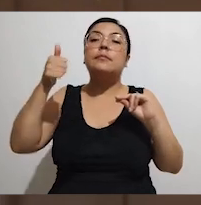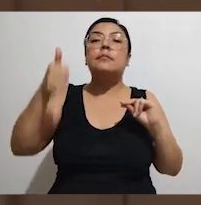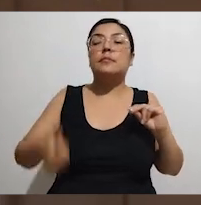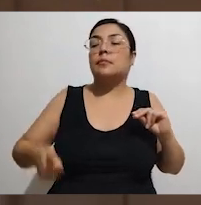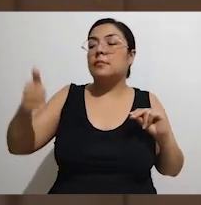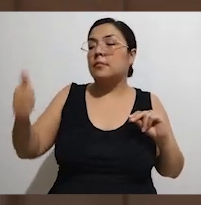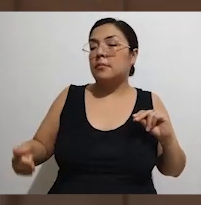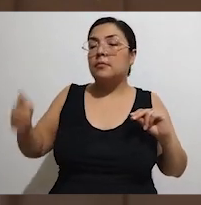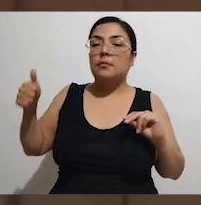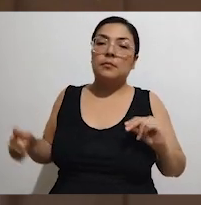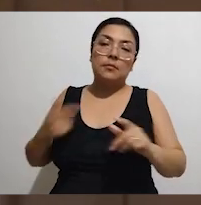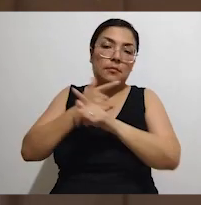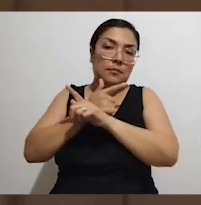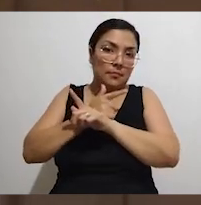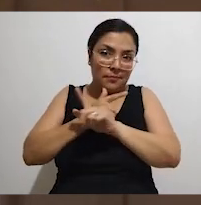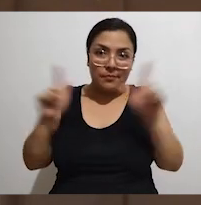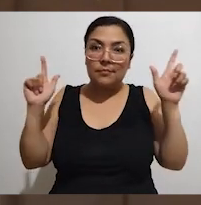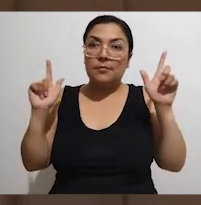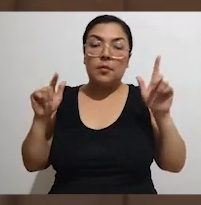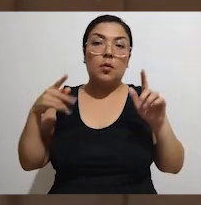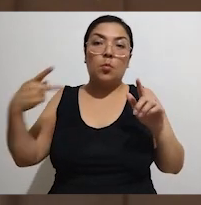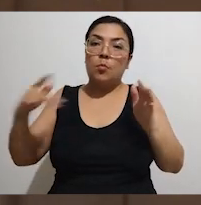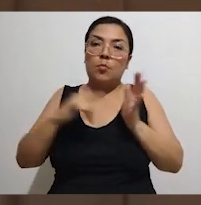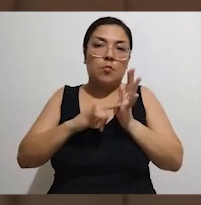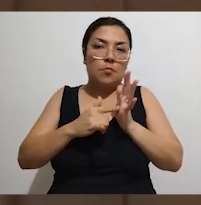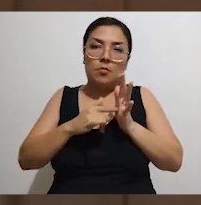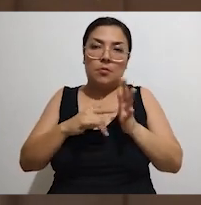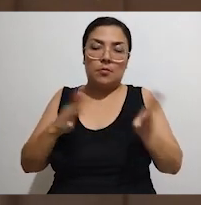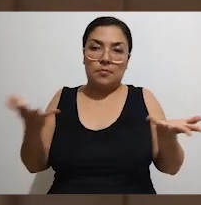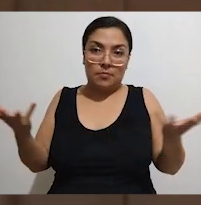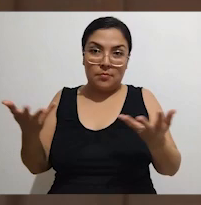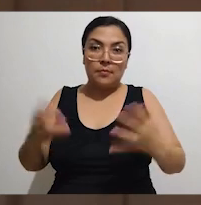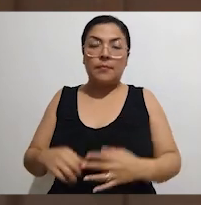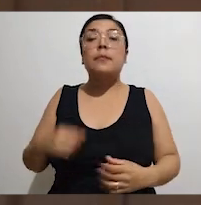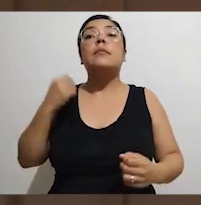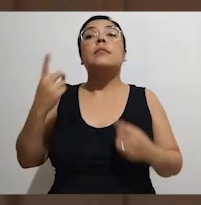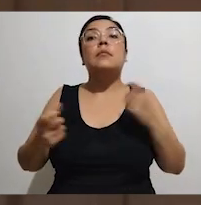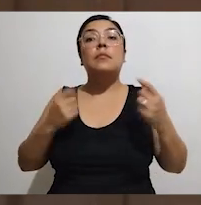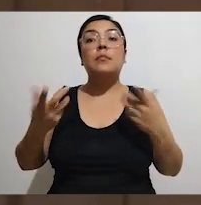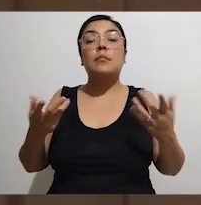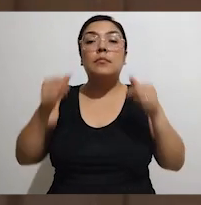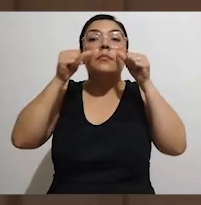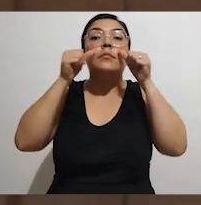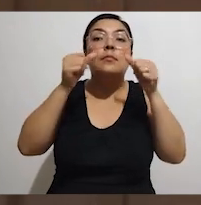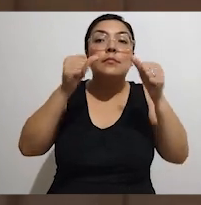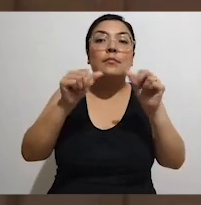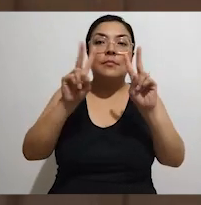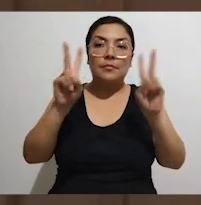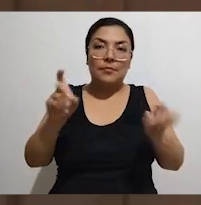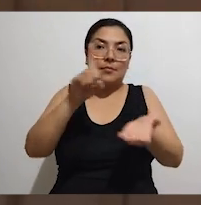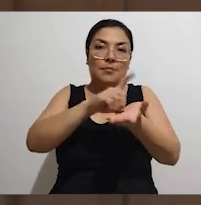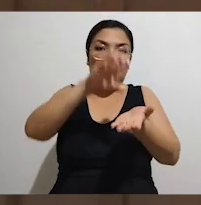ruta, plantea su propia agenda. Hay, por ejemplo, observadores electorales que se enfocan mucho en los temas de discapacidad. Es